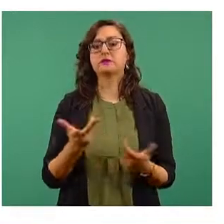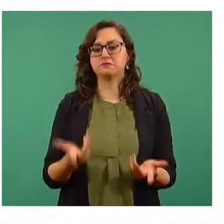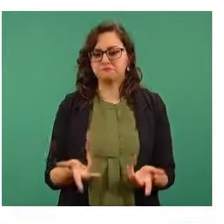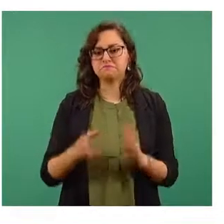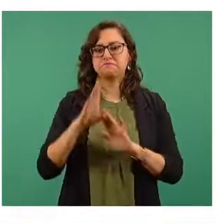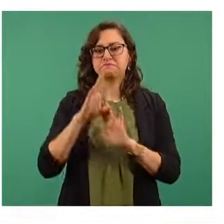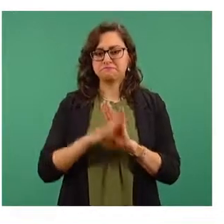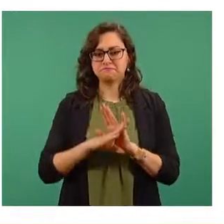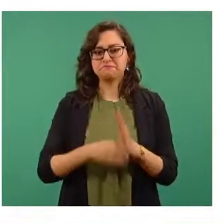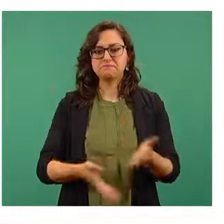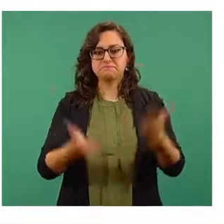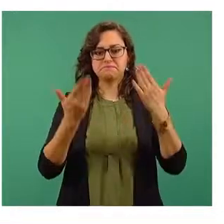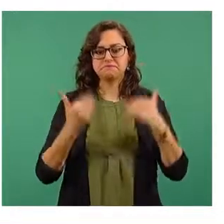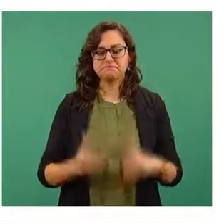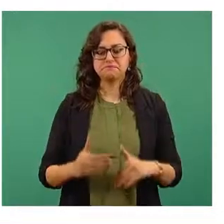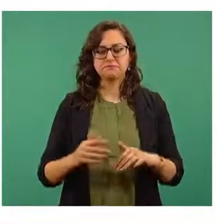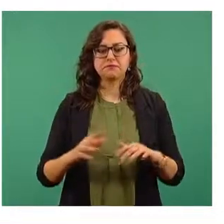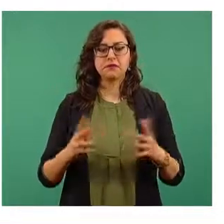hay